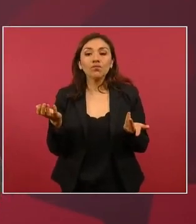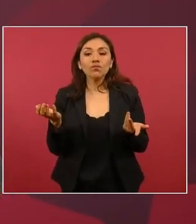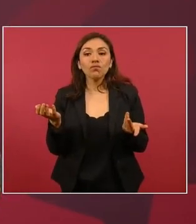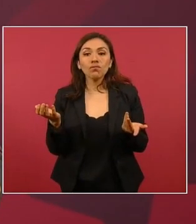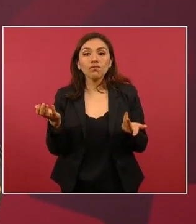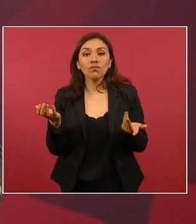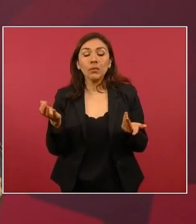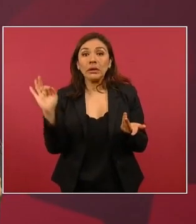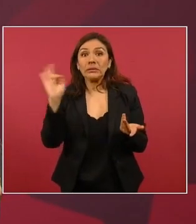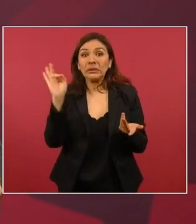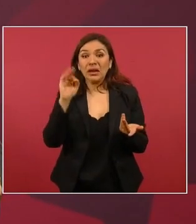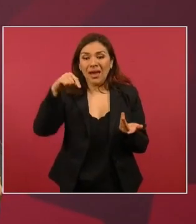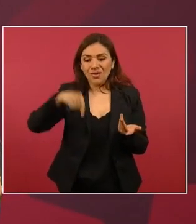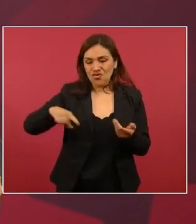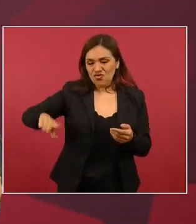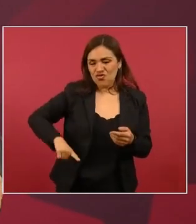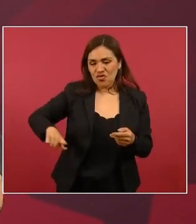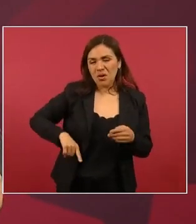nos debilitan,